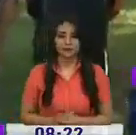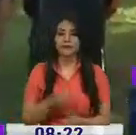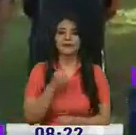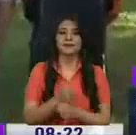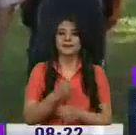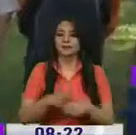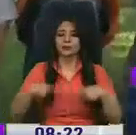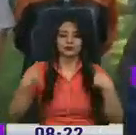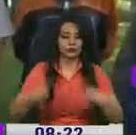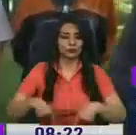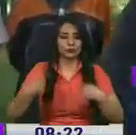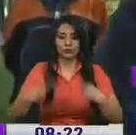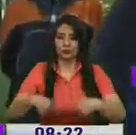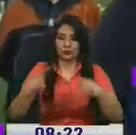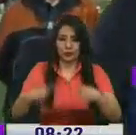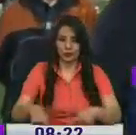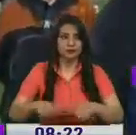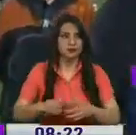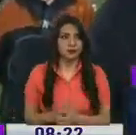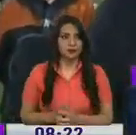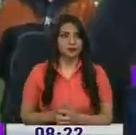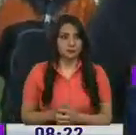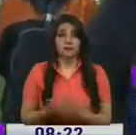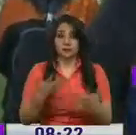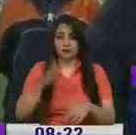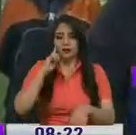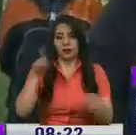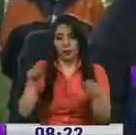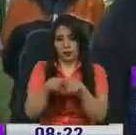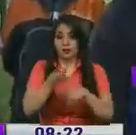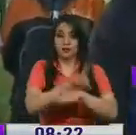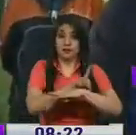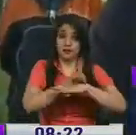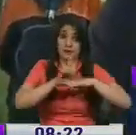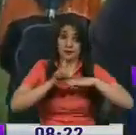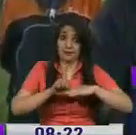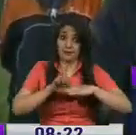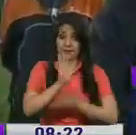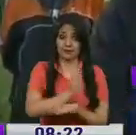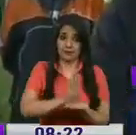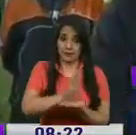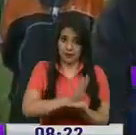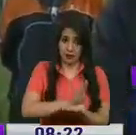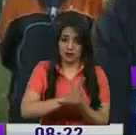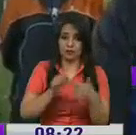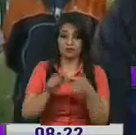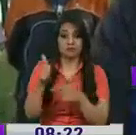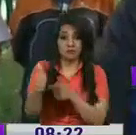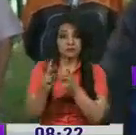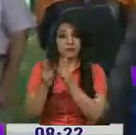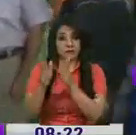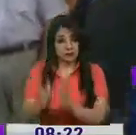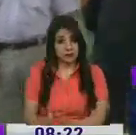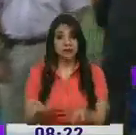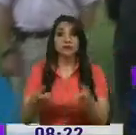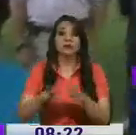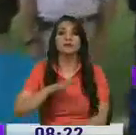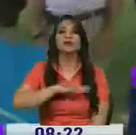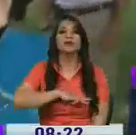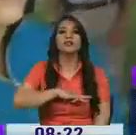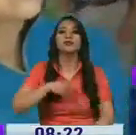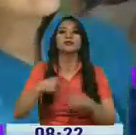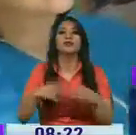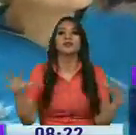días. Es un trabajo mancomunado entre la directiva del barrio, los vecinos y el municipio de Quito.